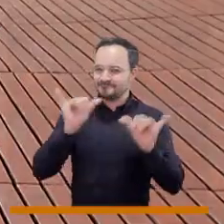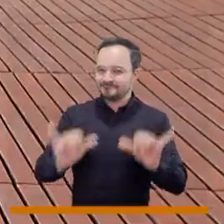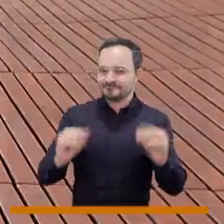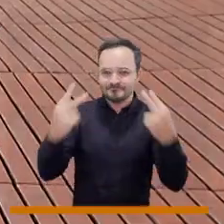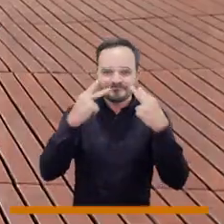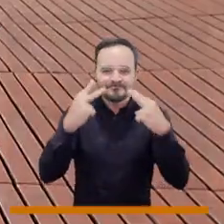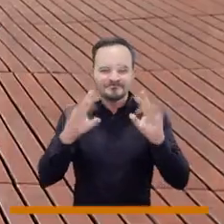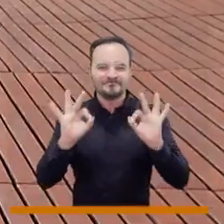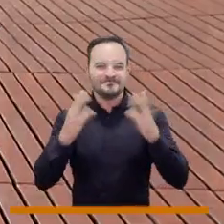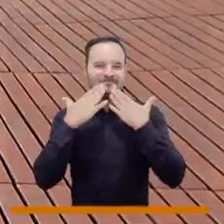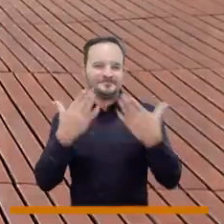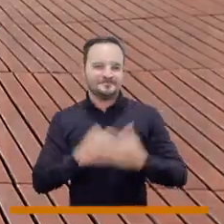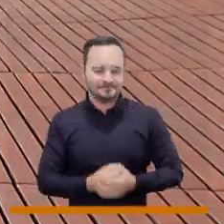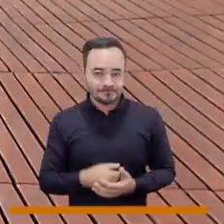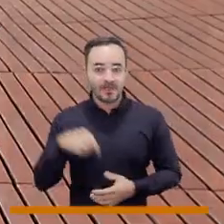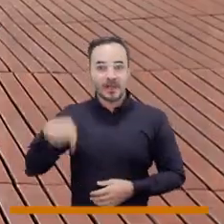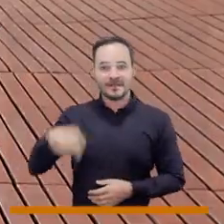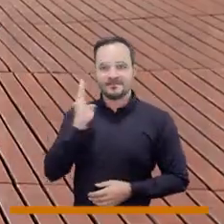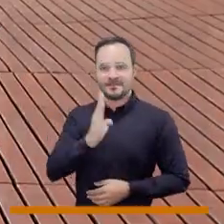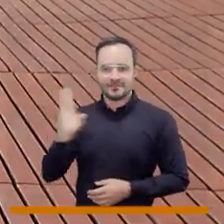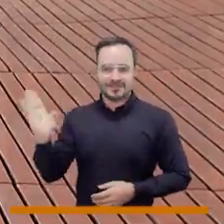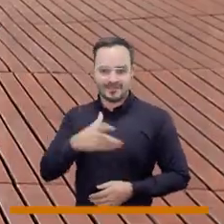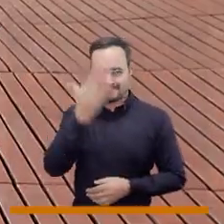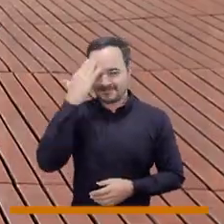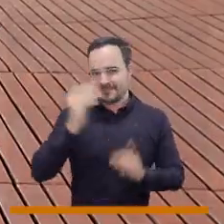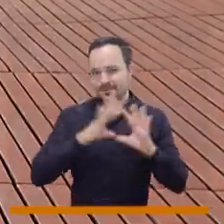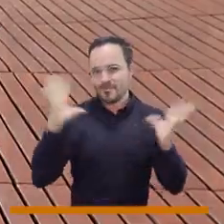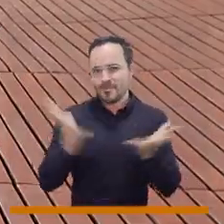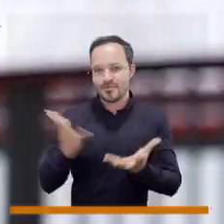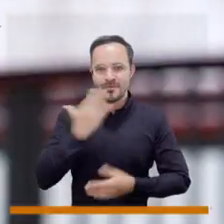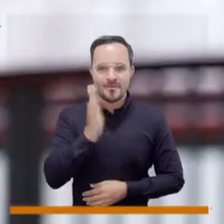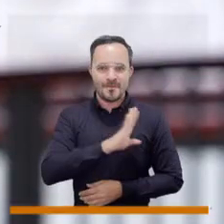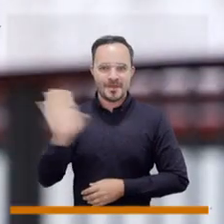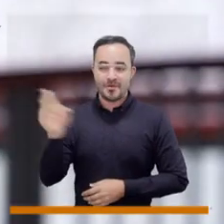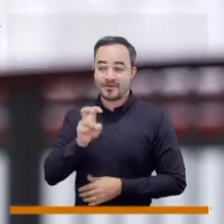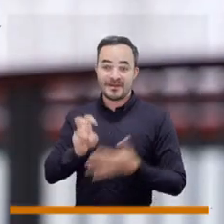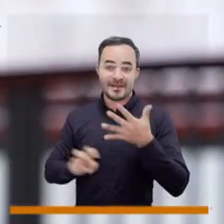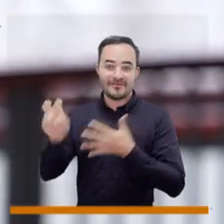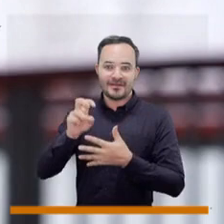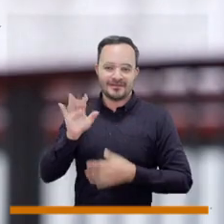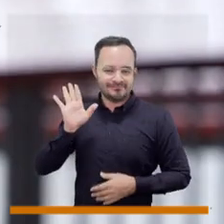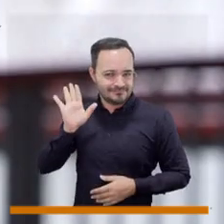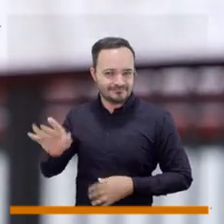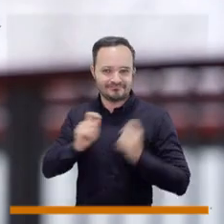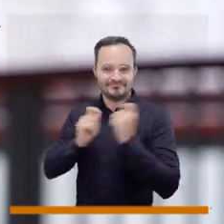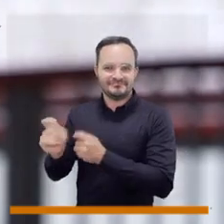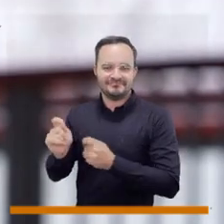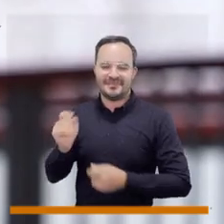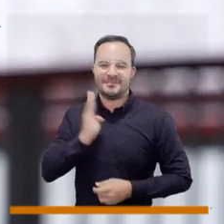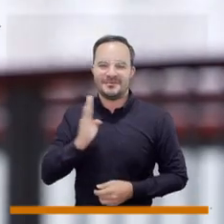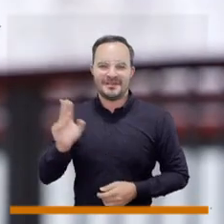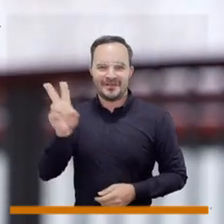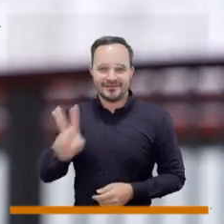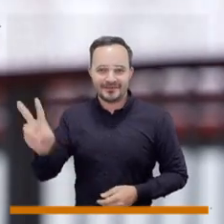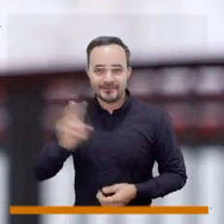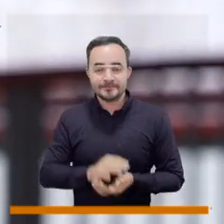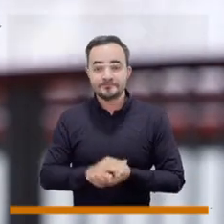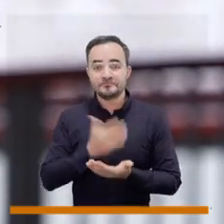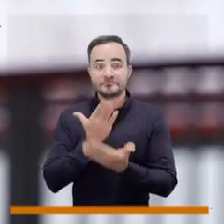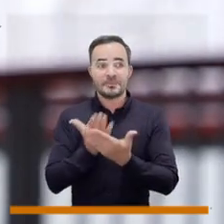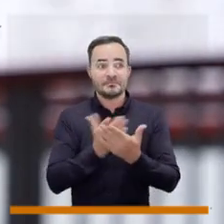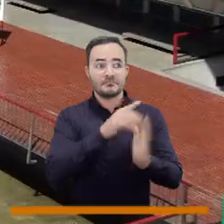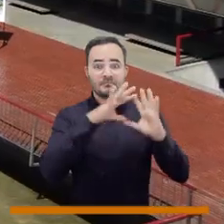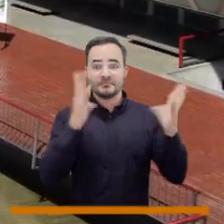Gracias por continuar con nosotros. Hoy desde la mejor biblioteca del mundo en la categoría Biblioteca Verde. Se